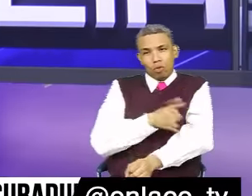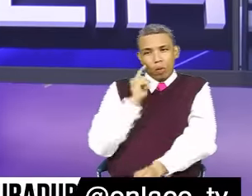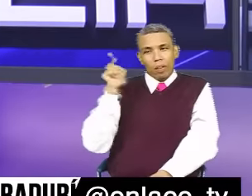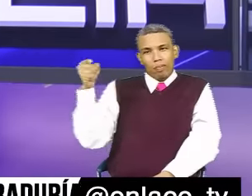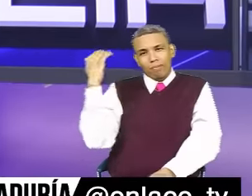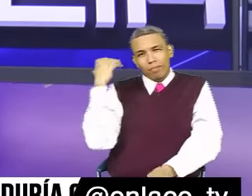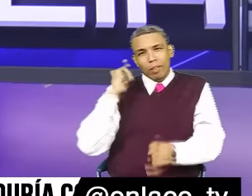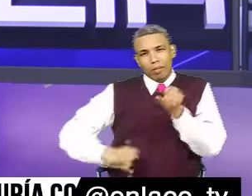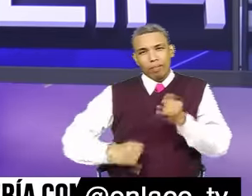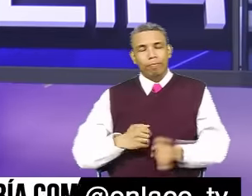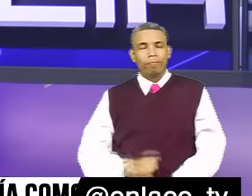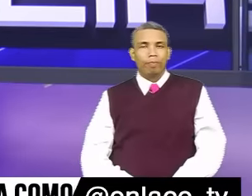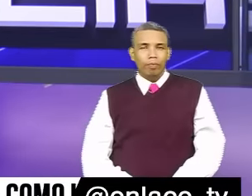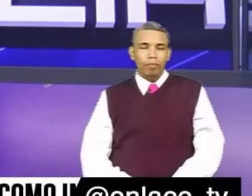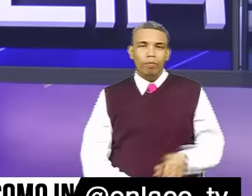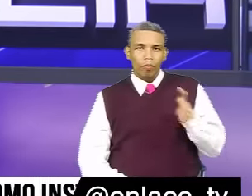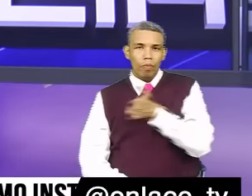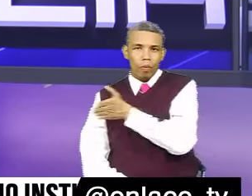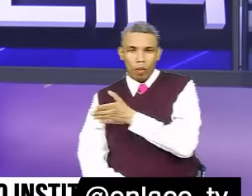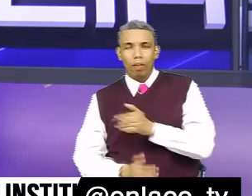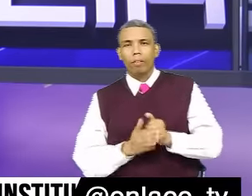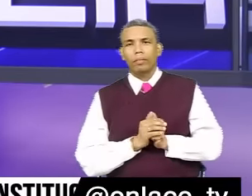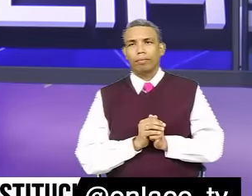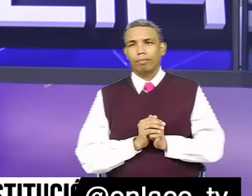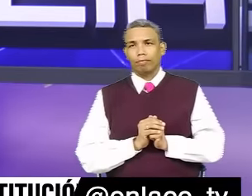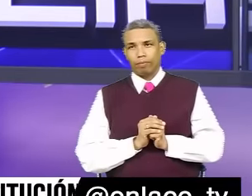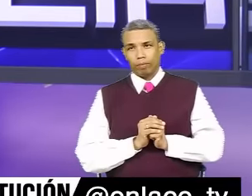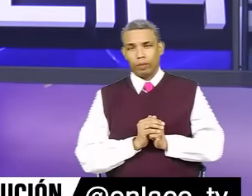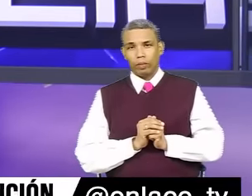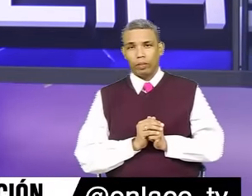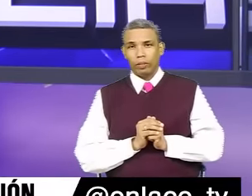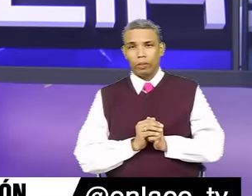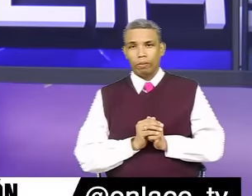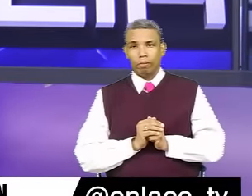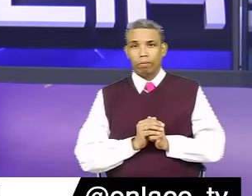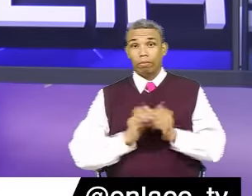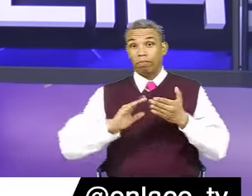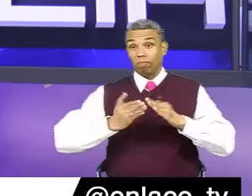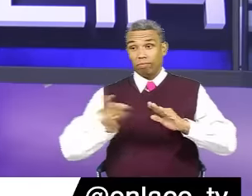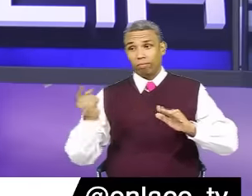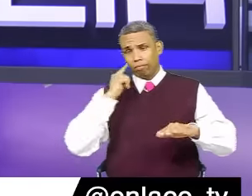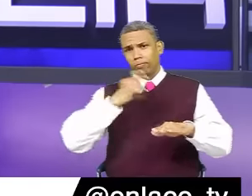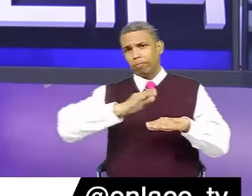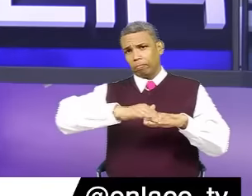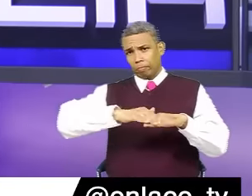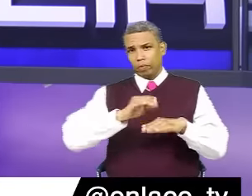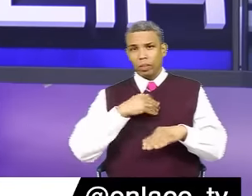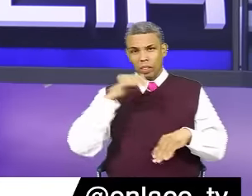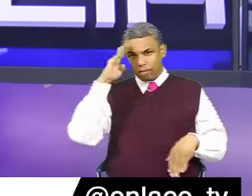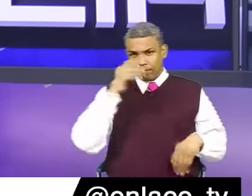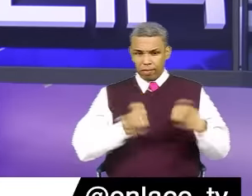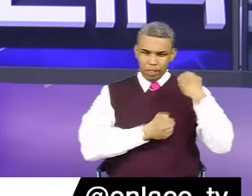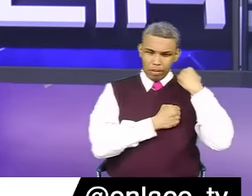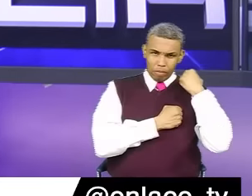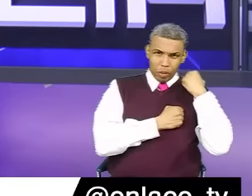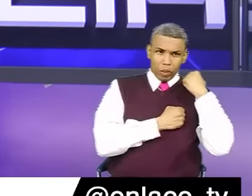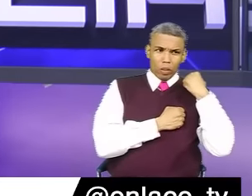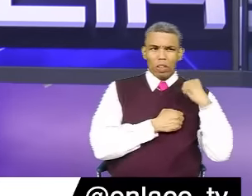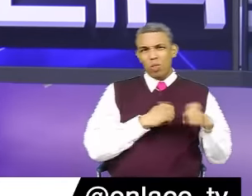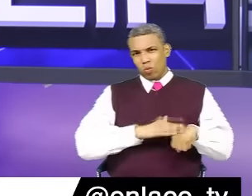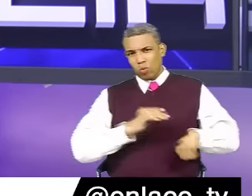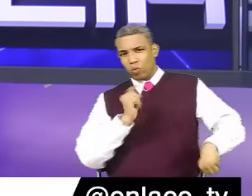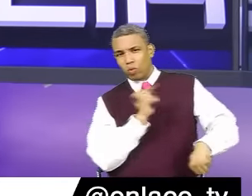Organizaciones defensoras de derechos humanos y familiares denuncian que el Ejército Nacional al parecer sería el responsable de la muerte de un campesino